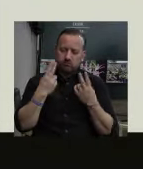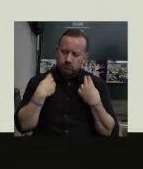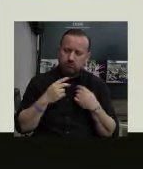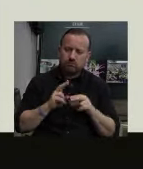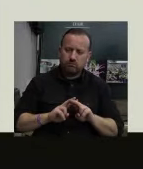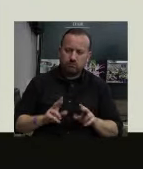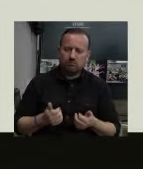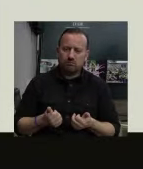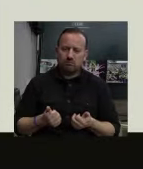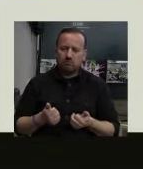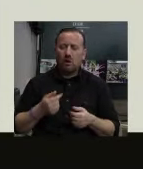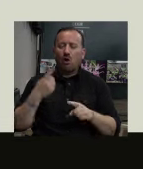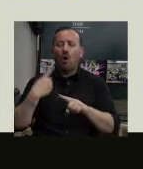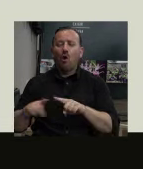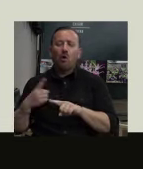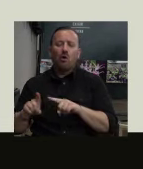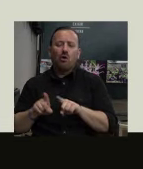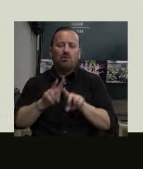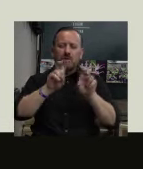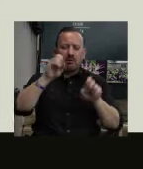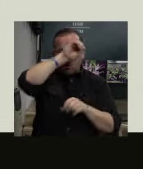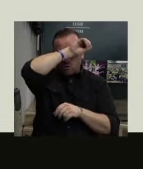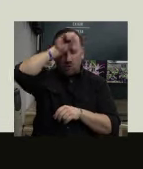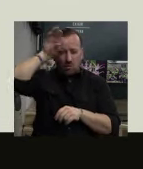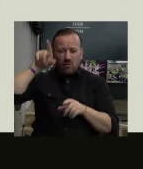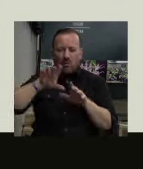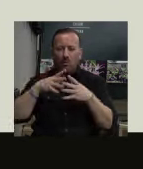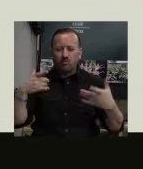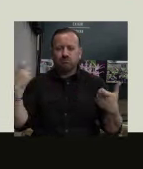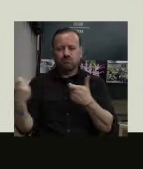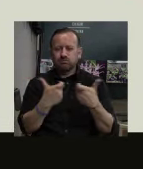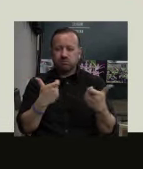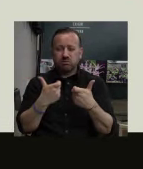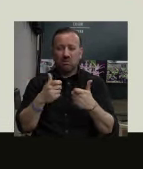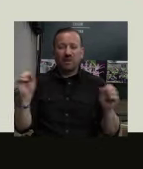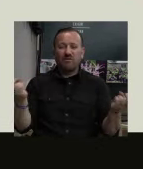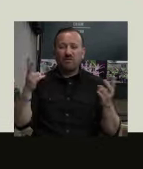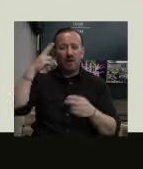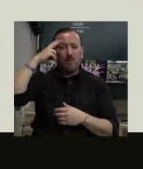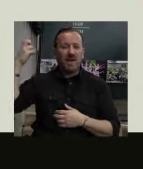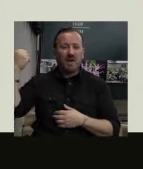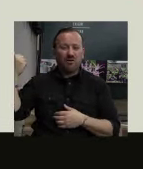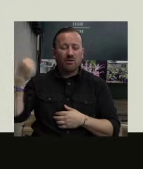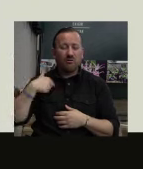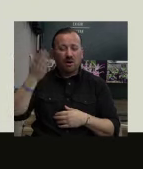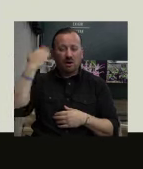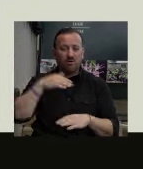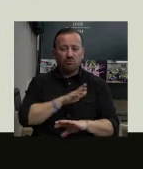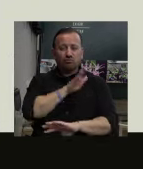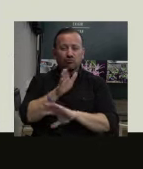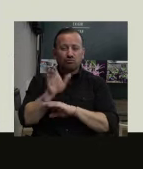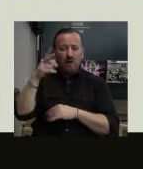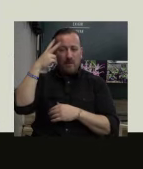otro de los referentes en Colombia nos pega muy duro la violencia que viene de México yo me fui para reinosa